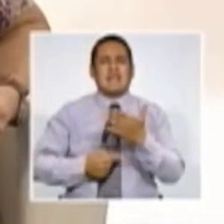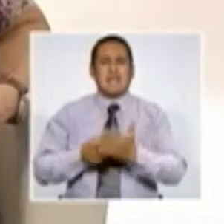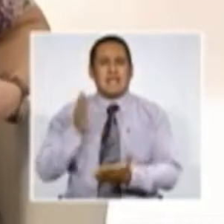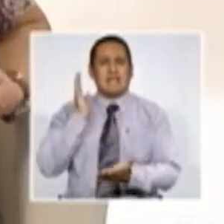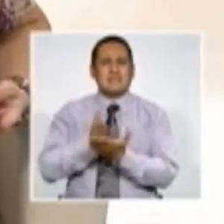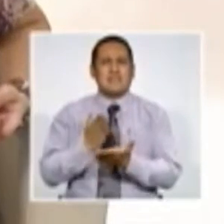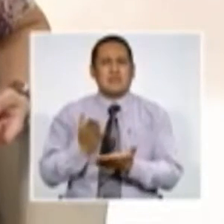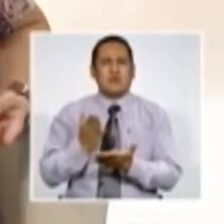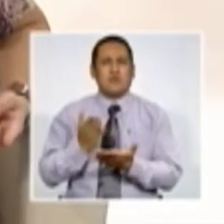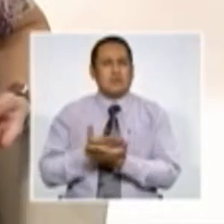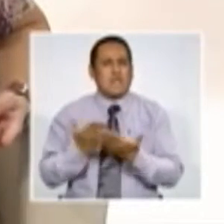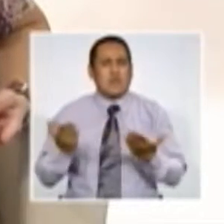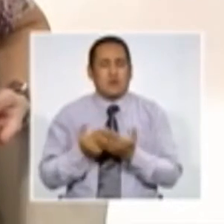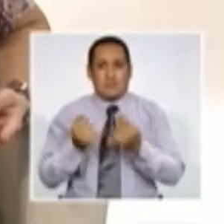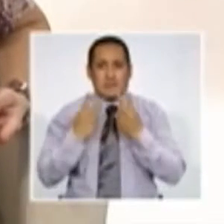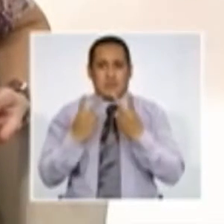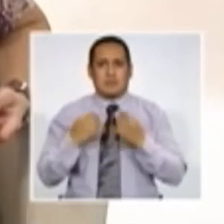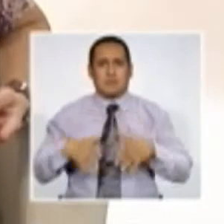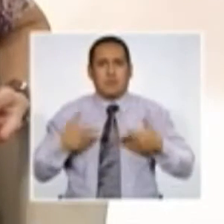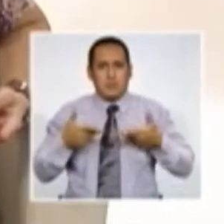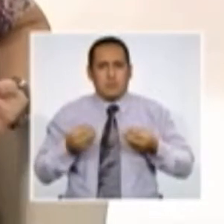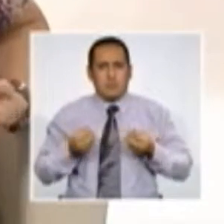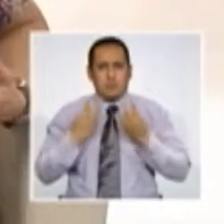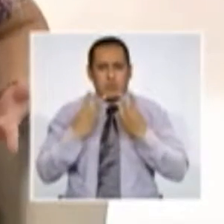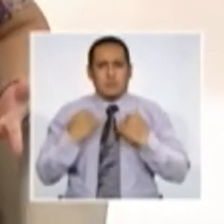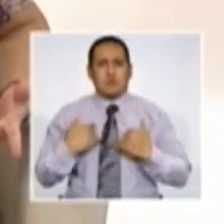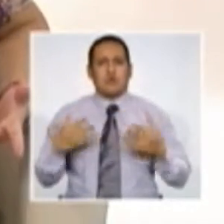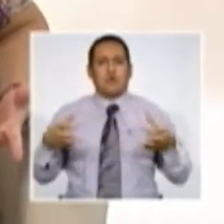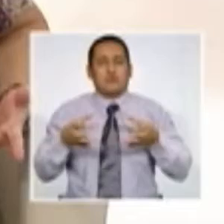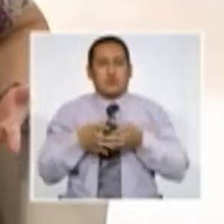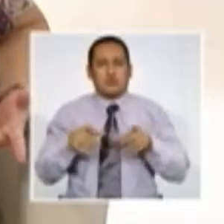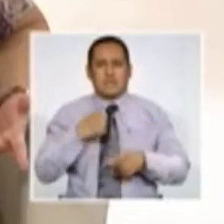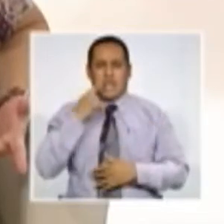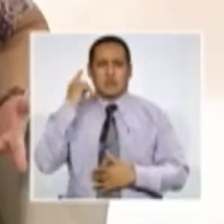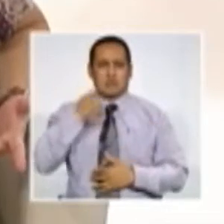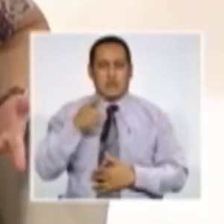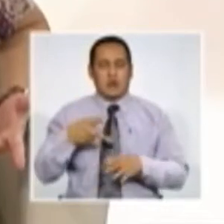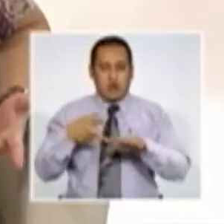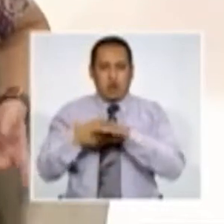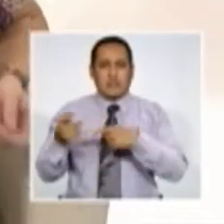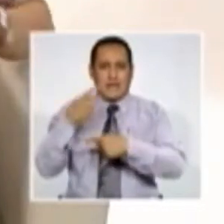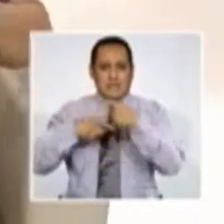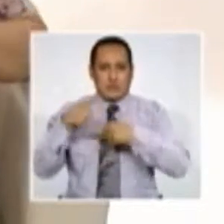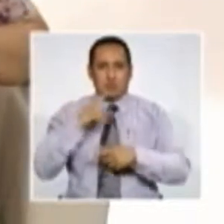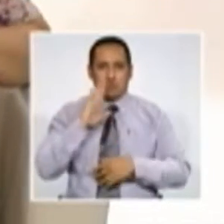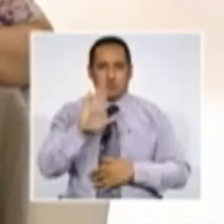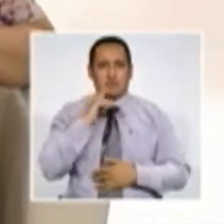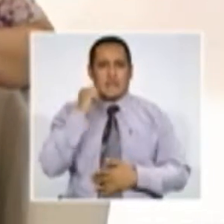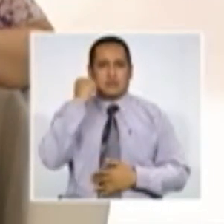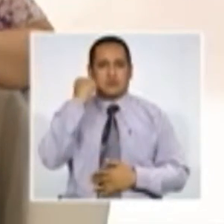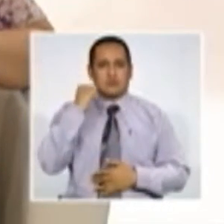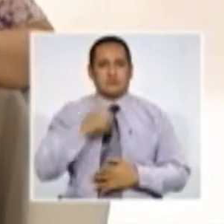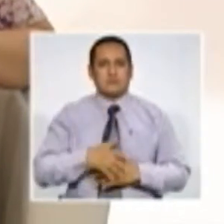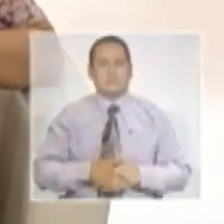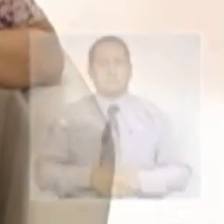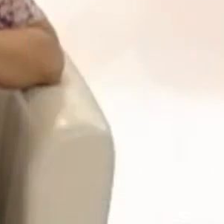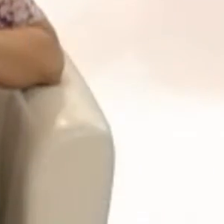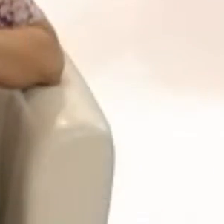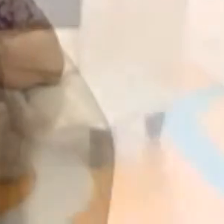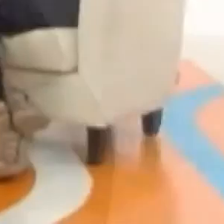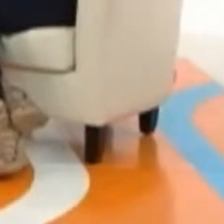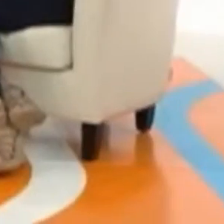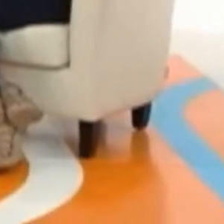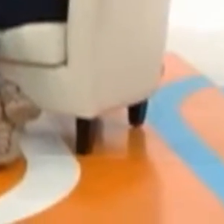a qué sanciones se exponen y cómo podemos también nosotros denunciarlas. Pausa y regresamos en Tus Derechos.